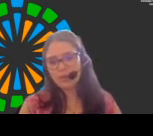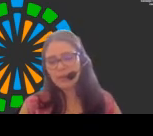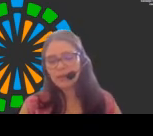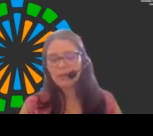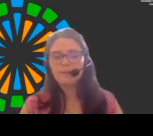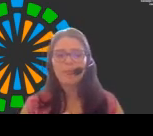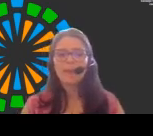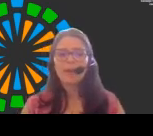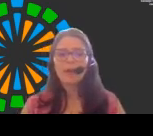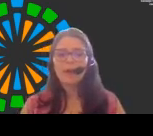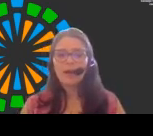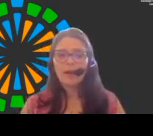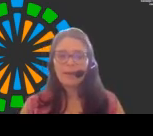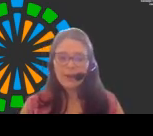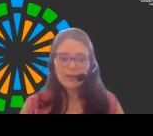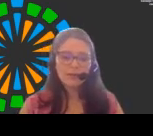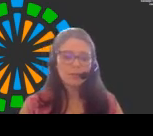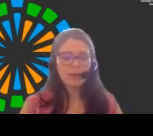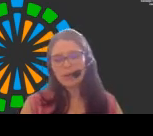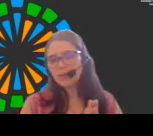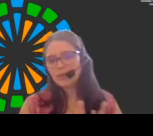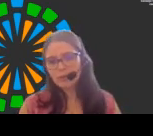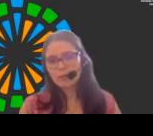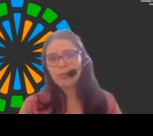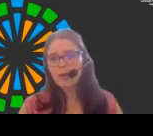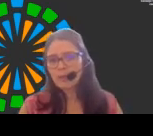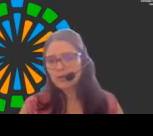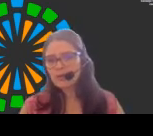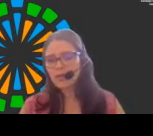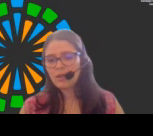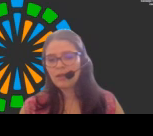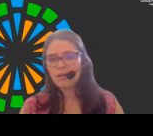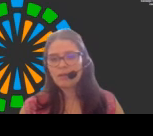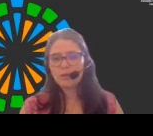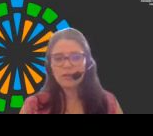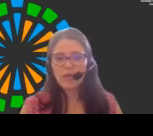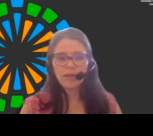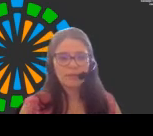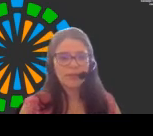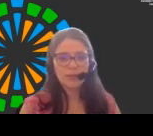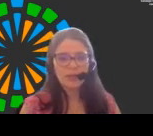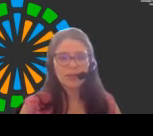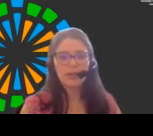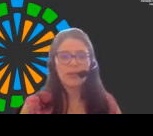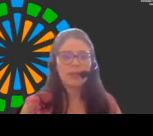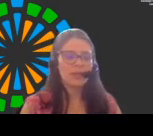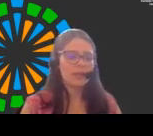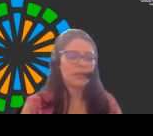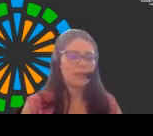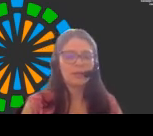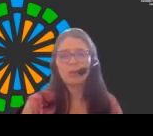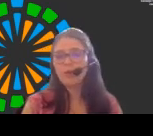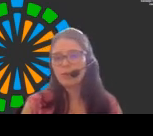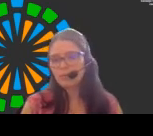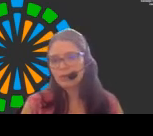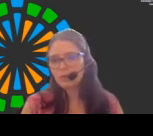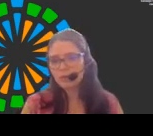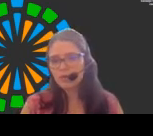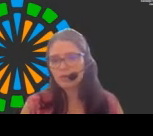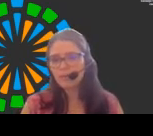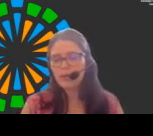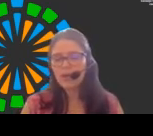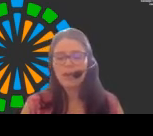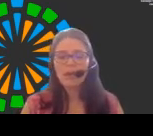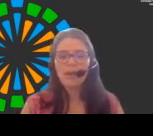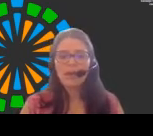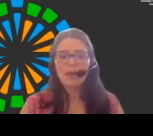respetuosamente además bueno Hay ciertos programas sociales verdad y el uno de los